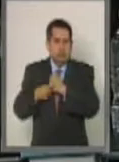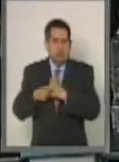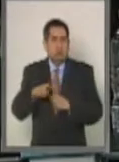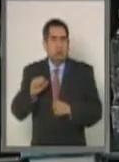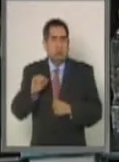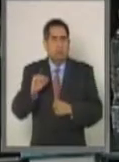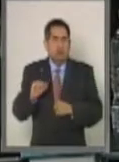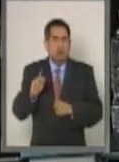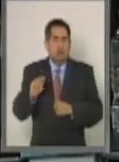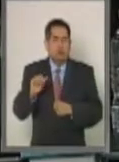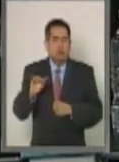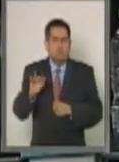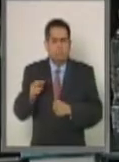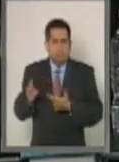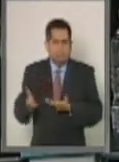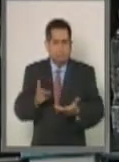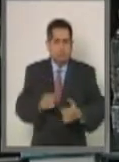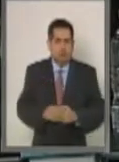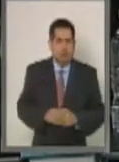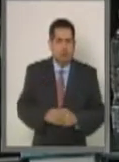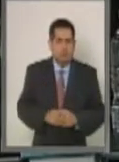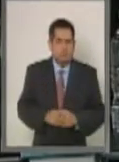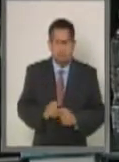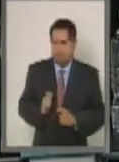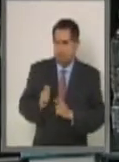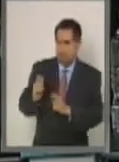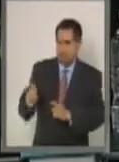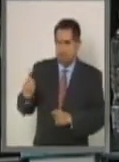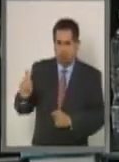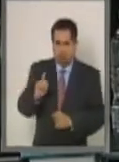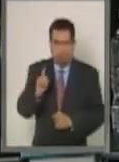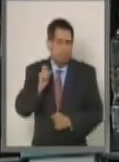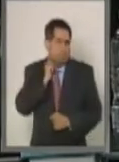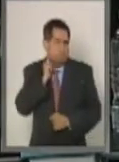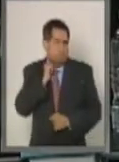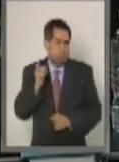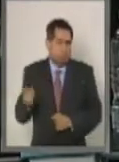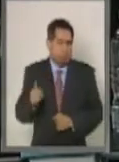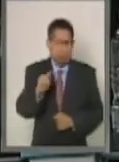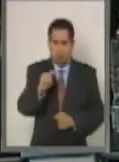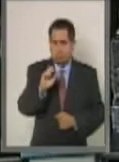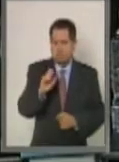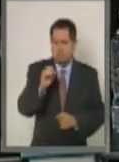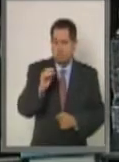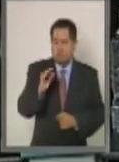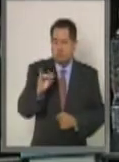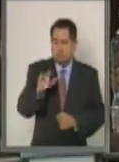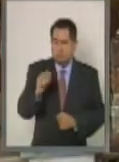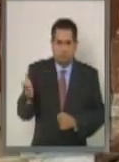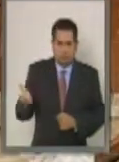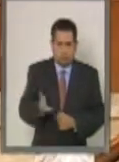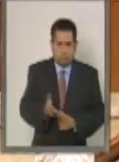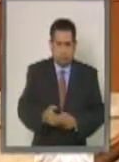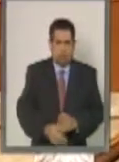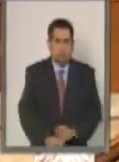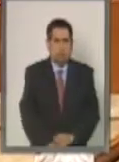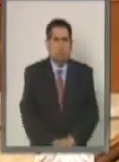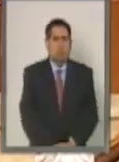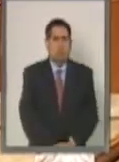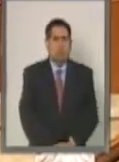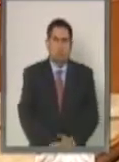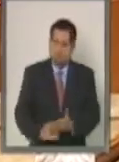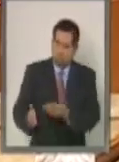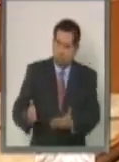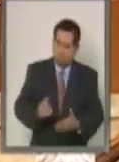Asia-Pacífico. Tiene el uso de la tribuna el senador Torres Corzo. Adelante,